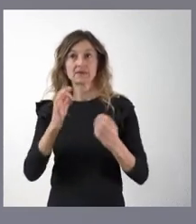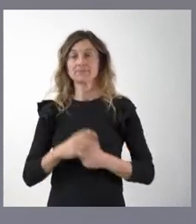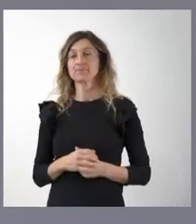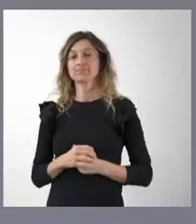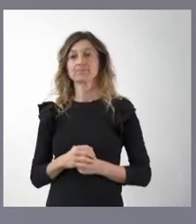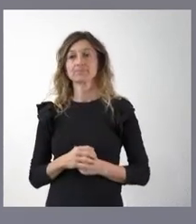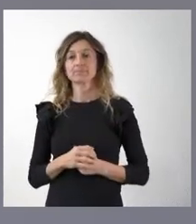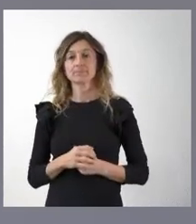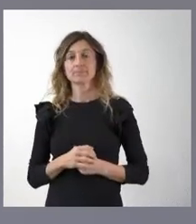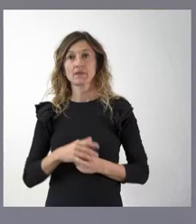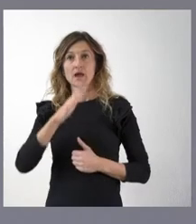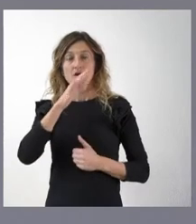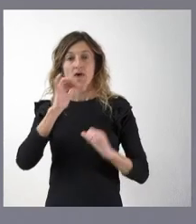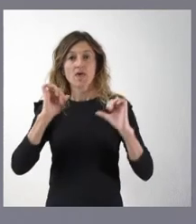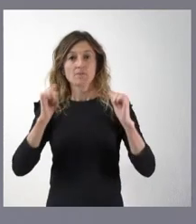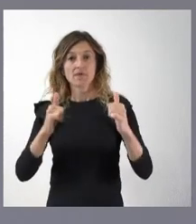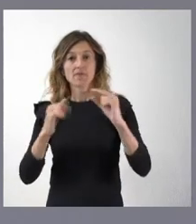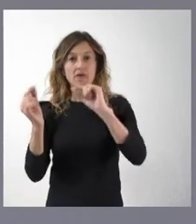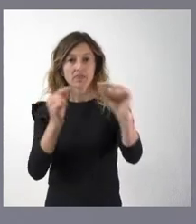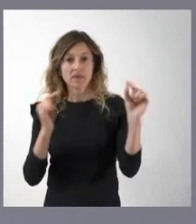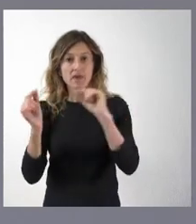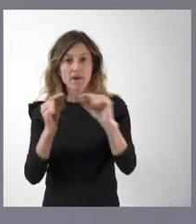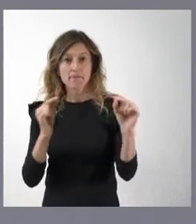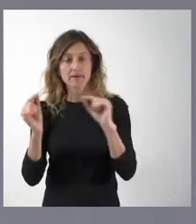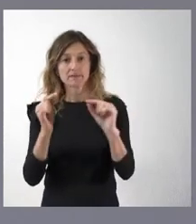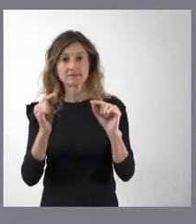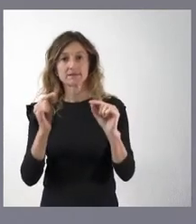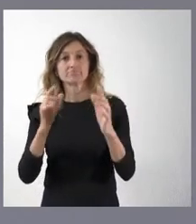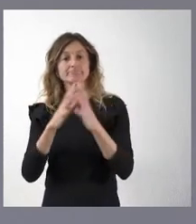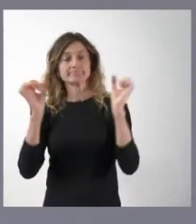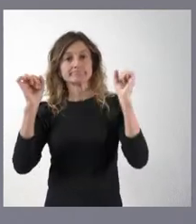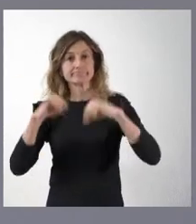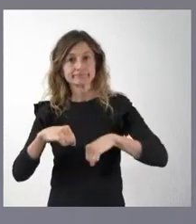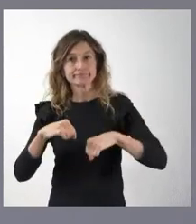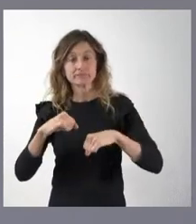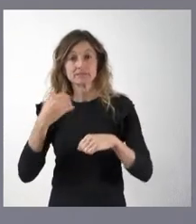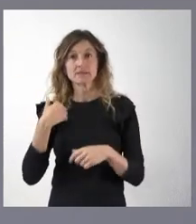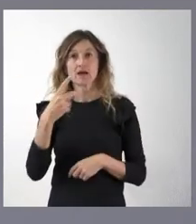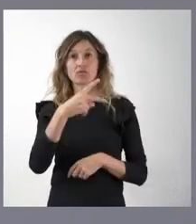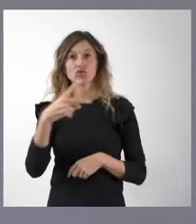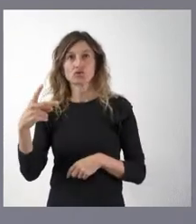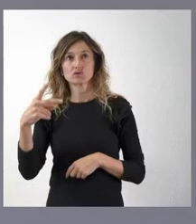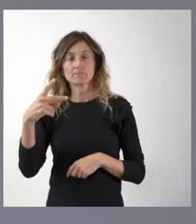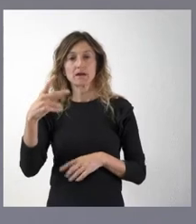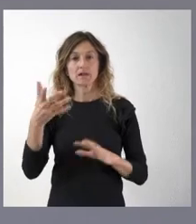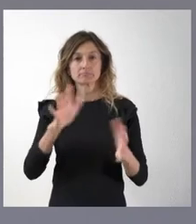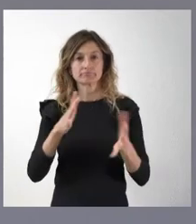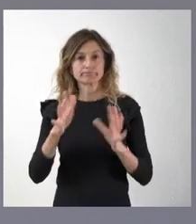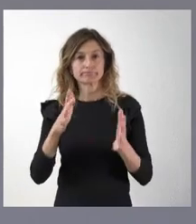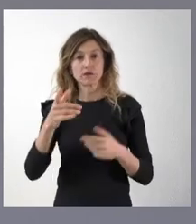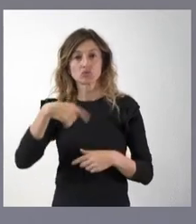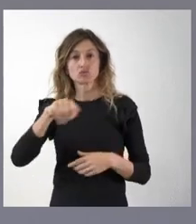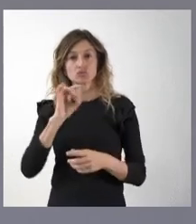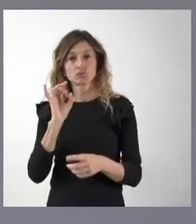Pues ahora se inicia el proceso de debate se inicia el proceso de aprobación hace ya 15 días creo recordar que nosotros